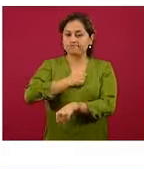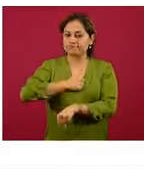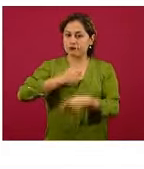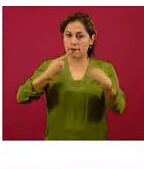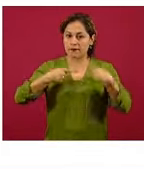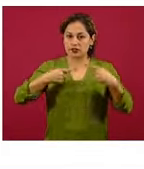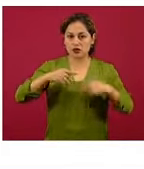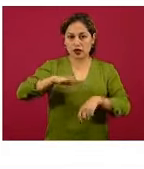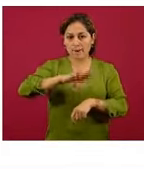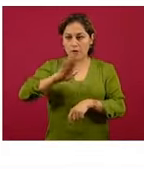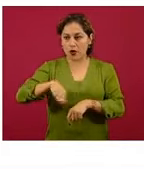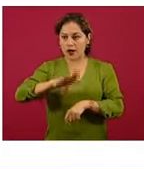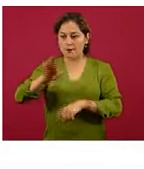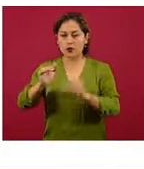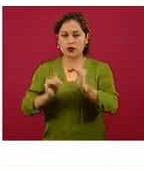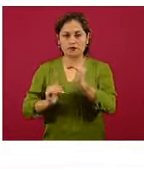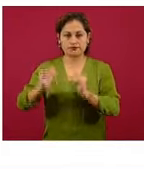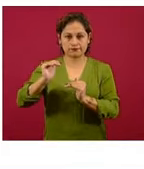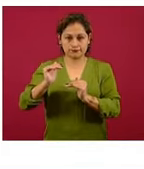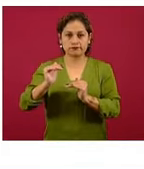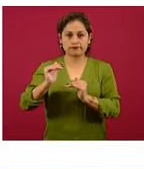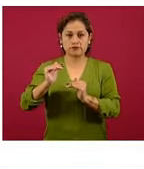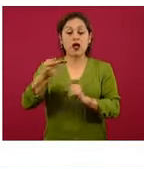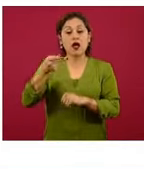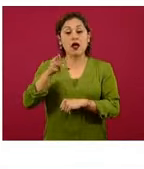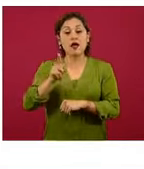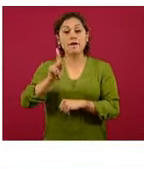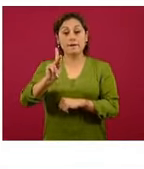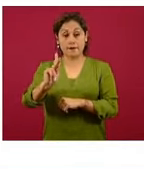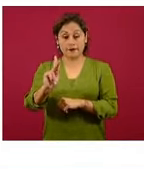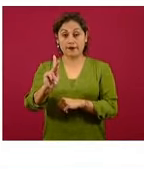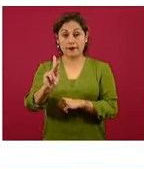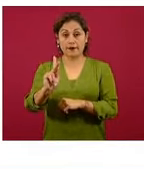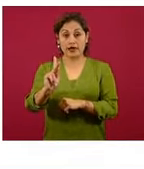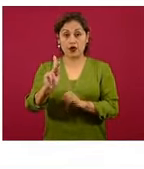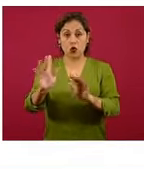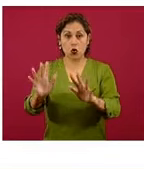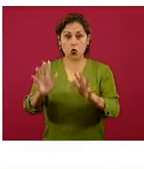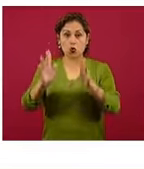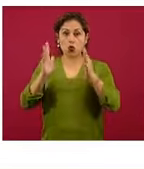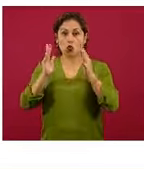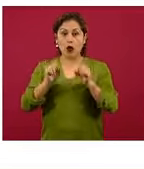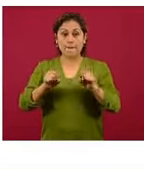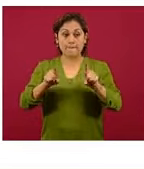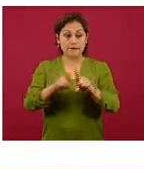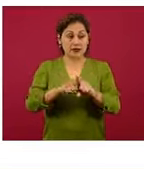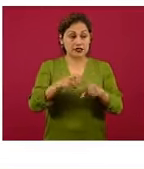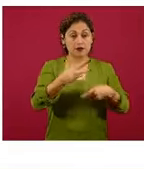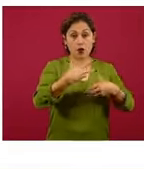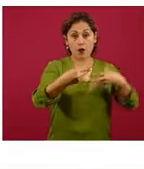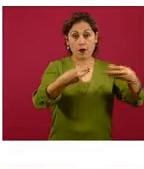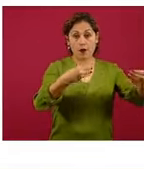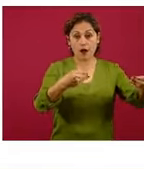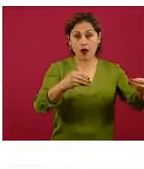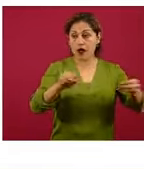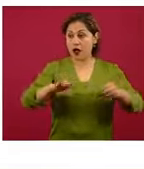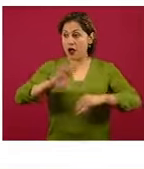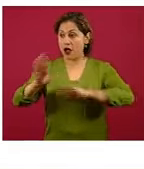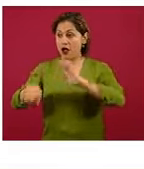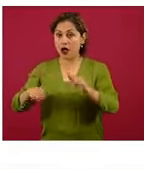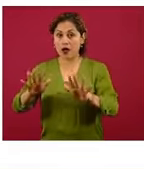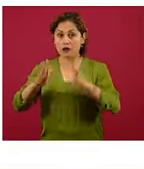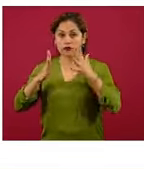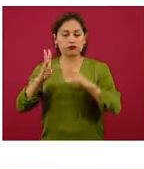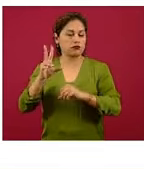las defunciones. Esto no está ocurriendo a la misma velocidad o a la misma magnitud que se está presentando